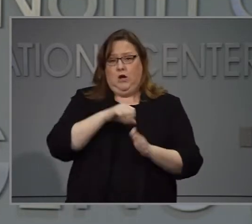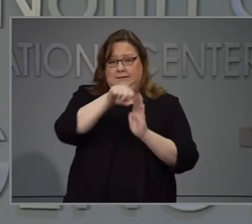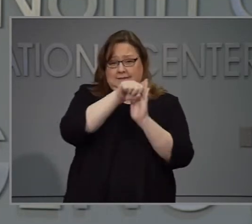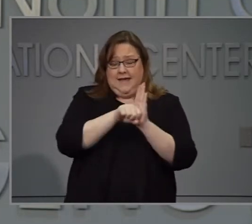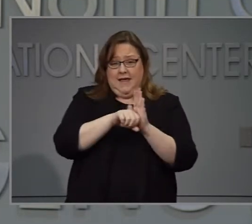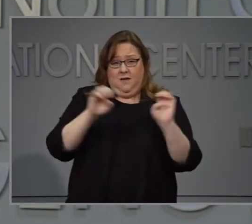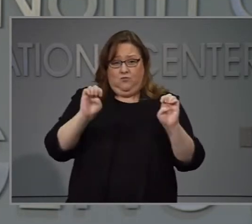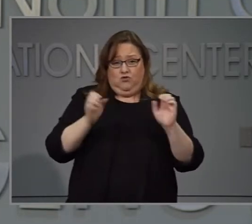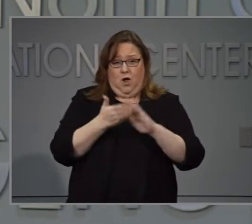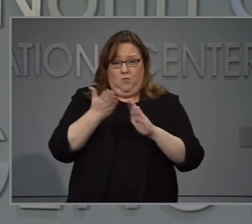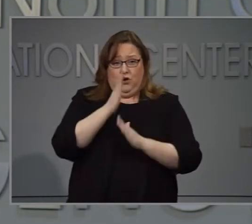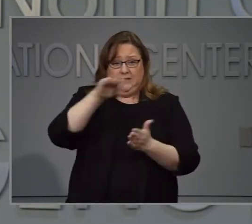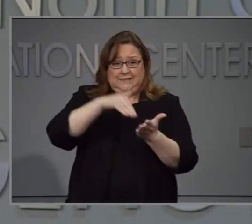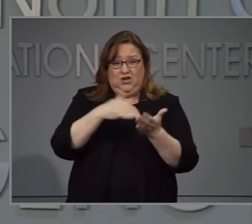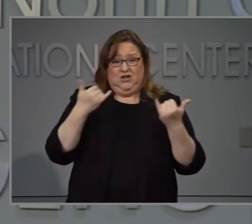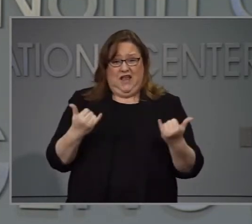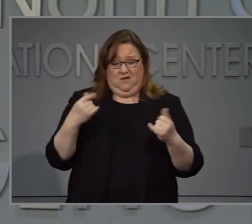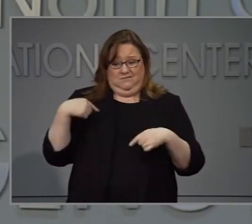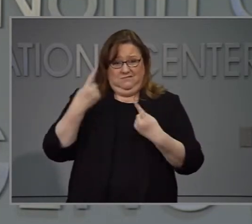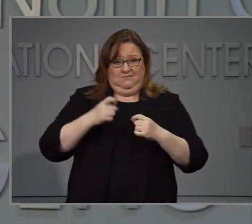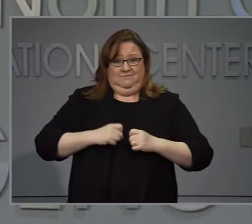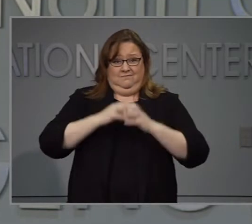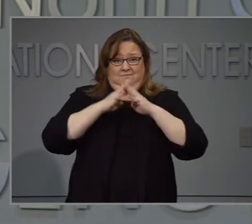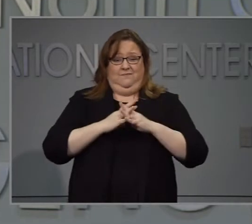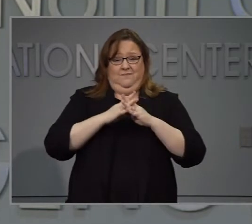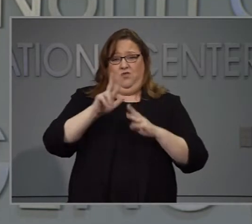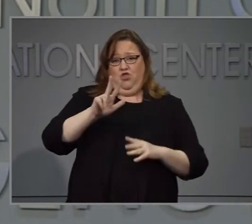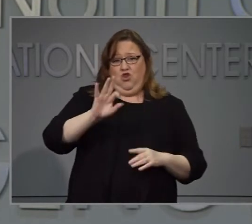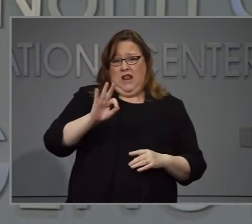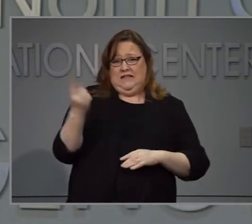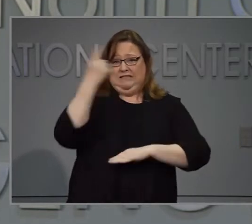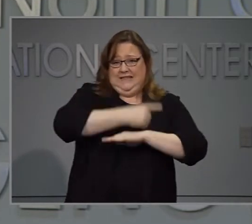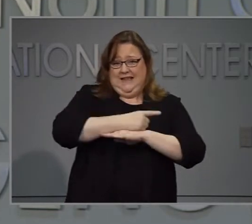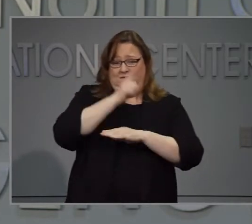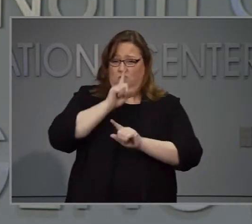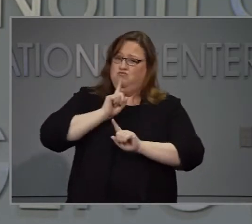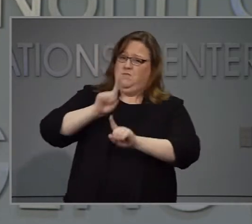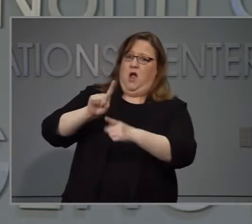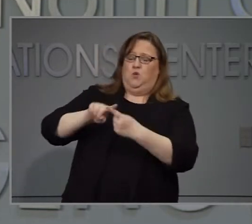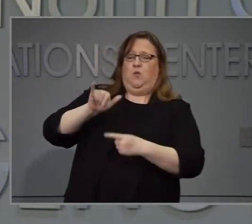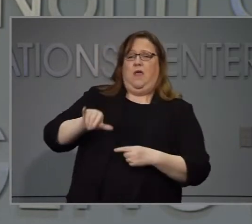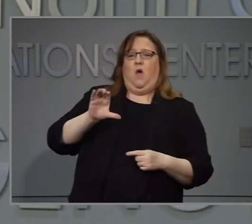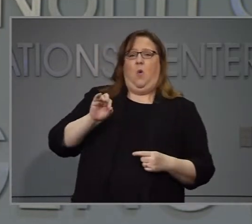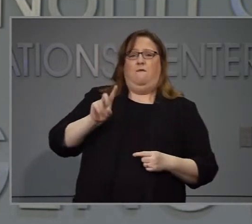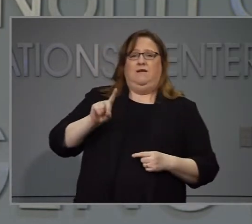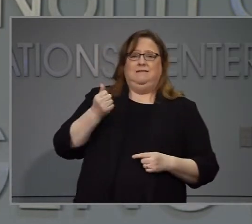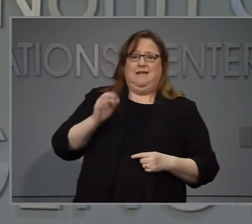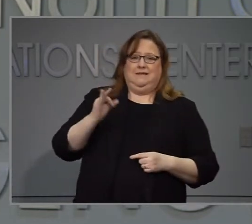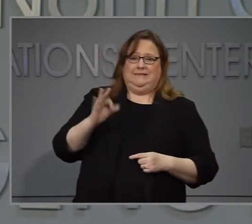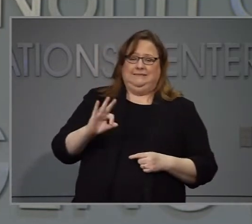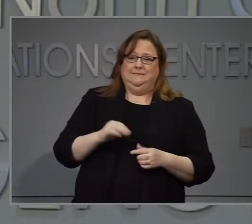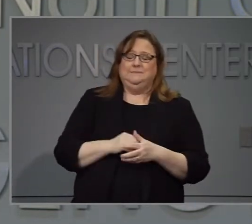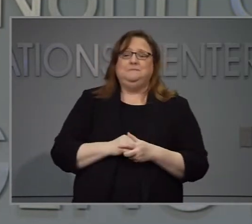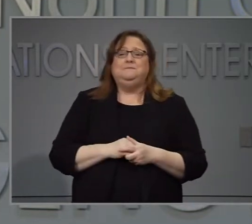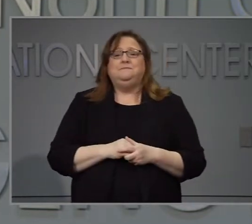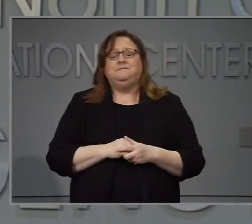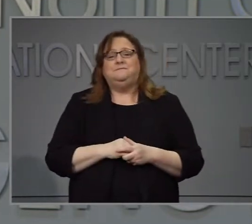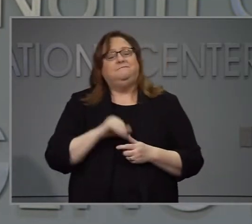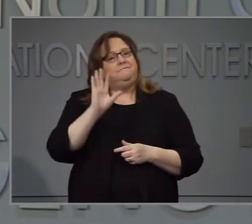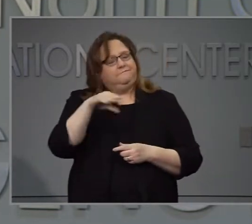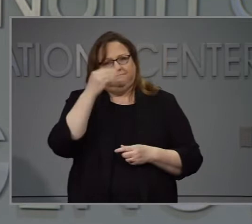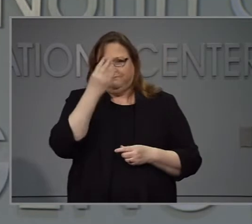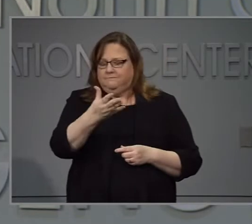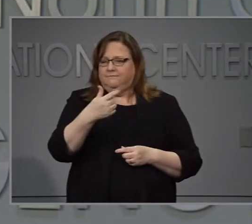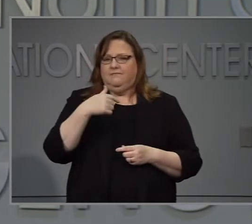de operaciones de emergencia estado activado por 39 días en respuesta a kobe 19 como ya lo hemos dicho esta es